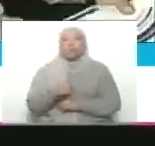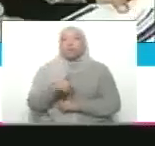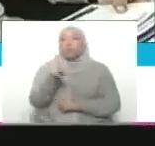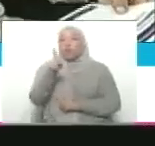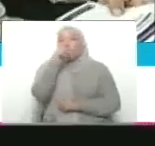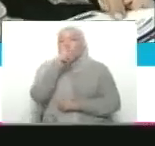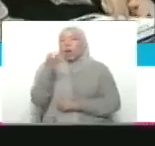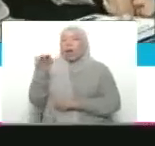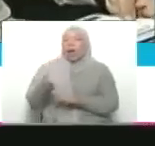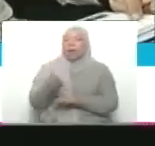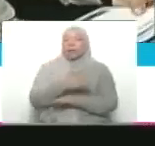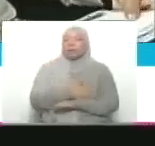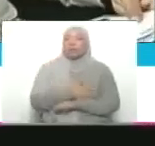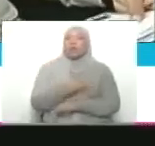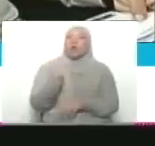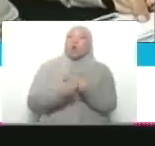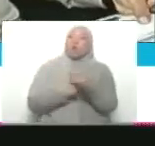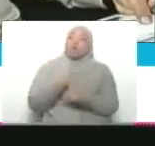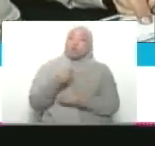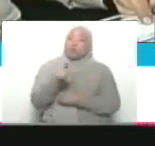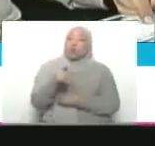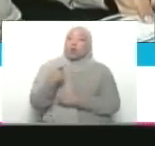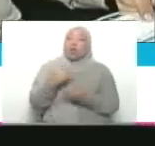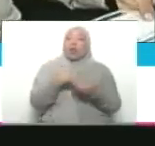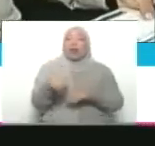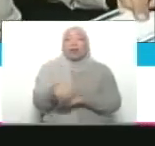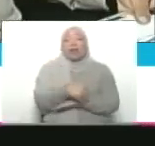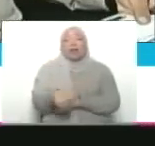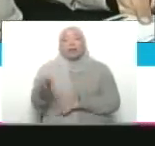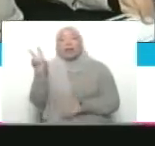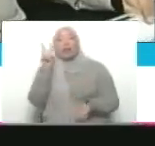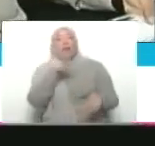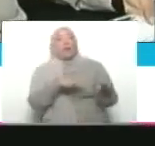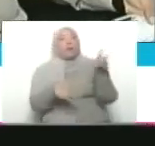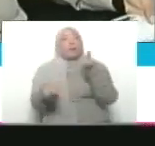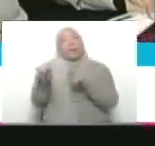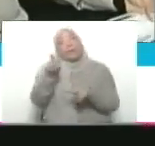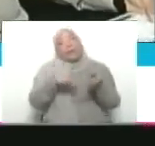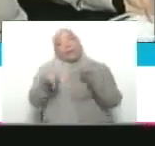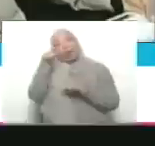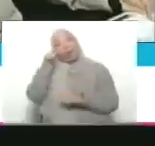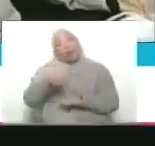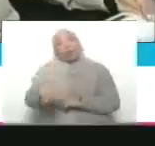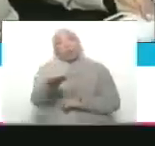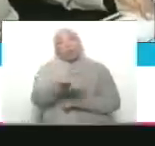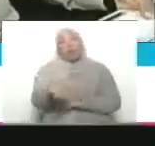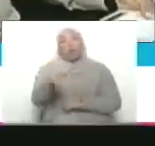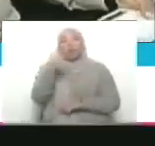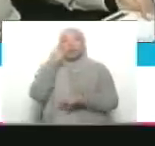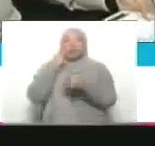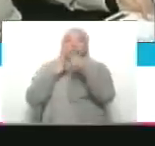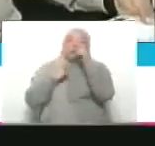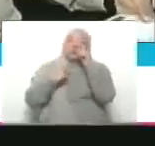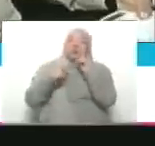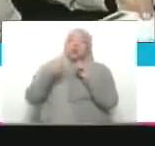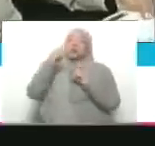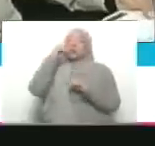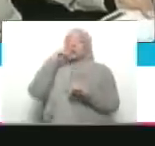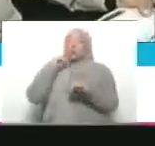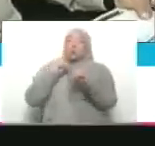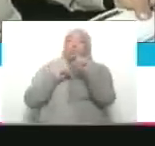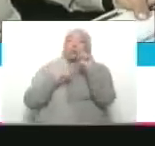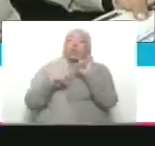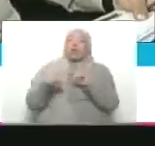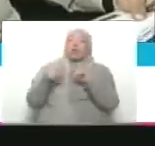cuando llegamos aquí usted hizo un por las calles con el pueblo con las lágrimas usted ordenó de manera